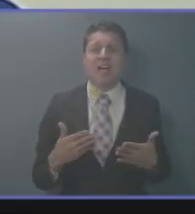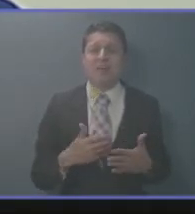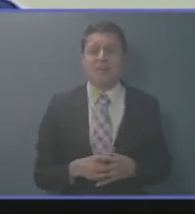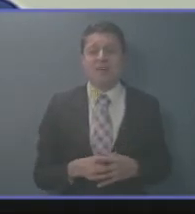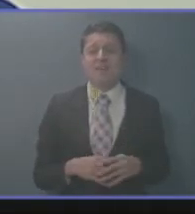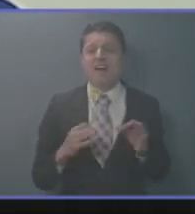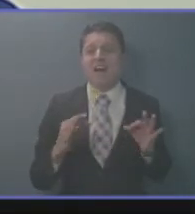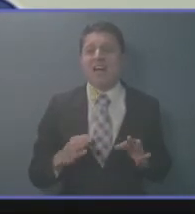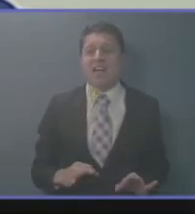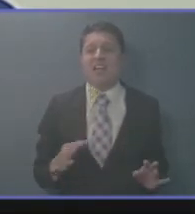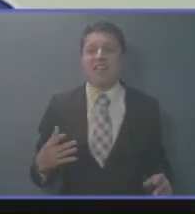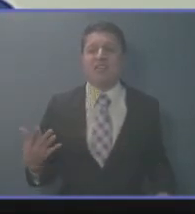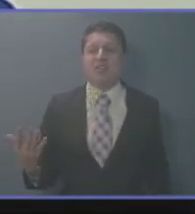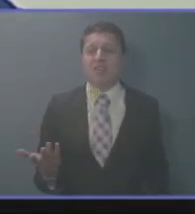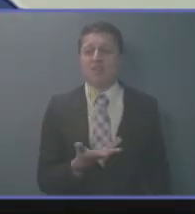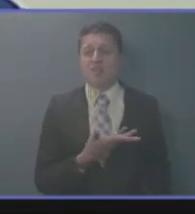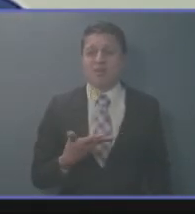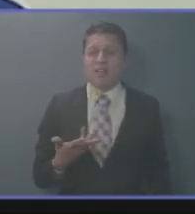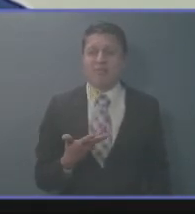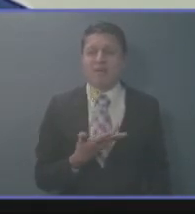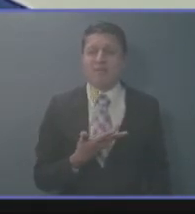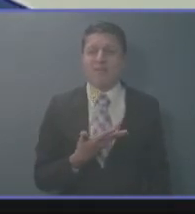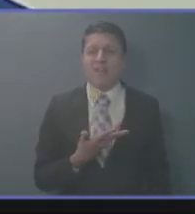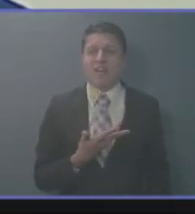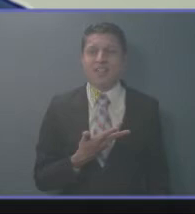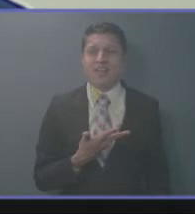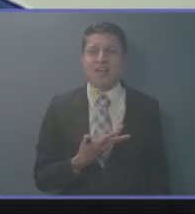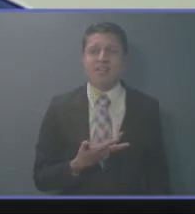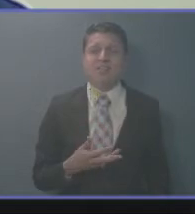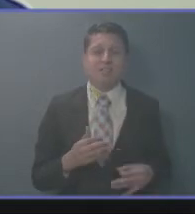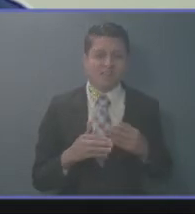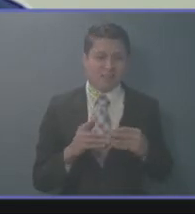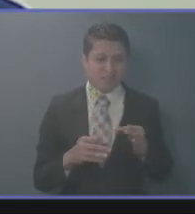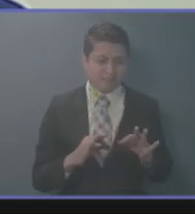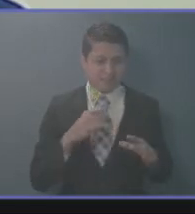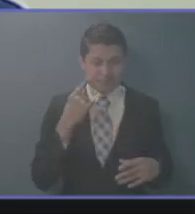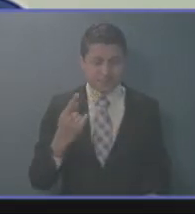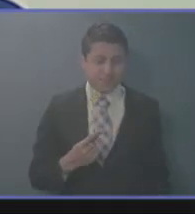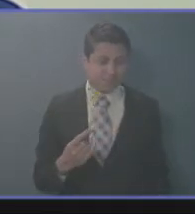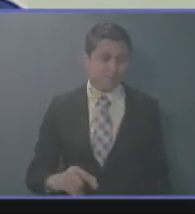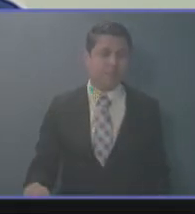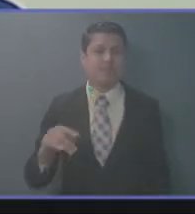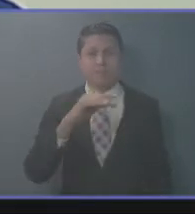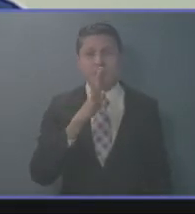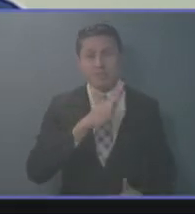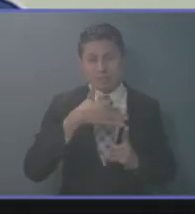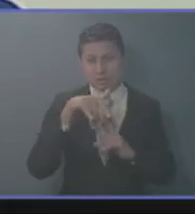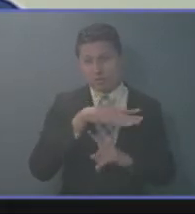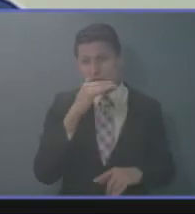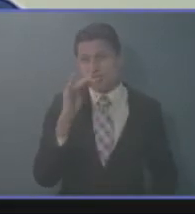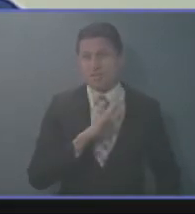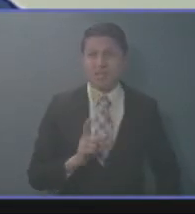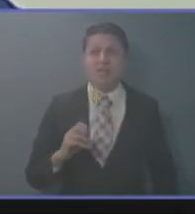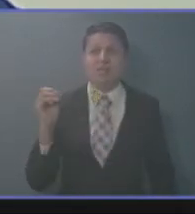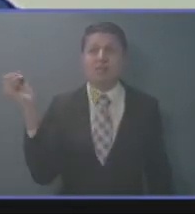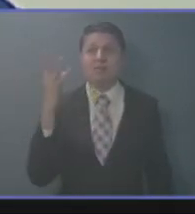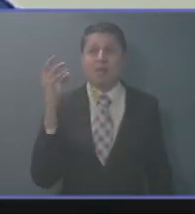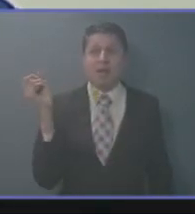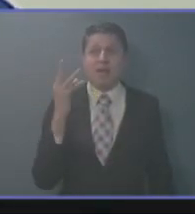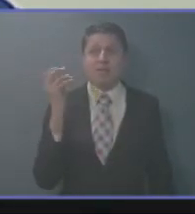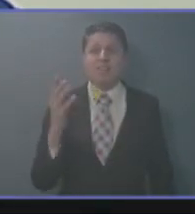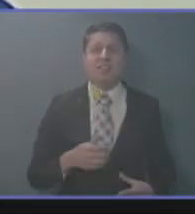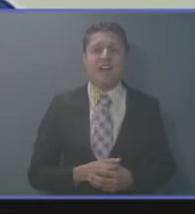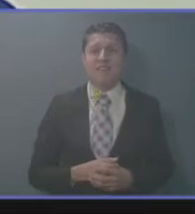14 de marzo del 2020, la Asamblea Legislativa declaró estado de emergencia nacional, estado